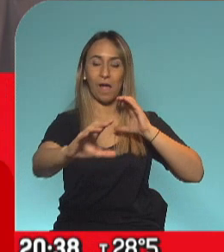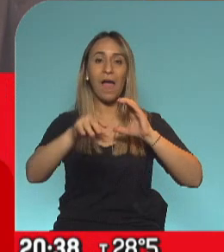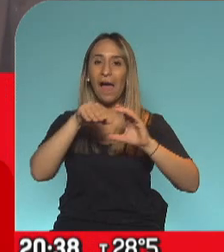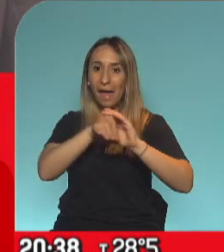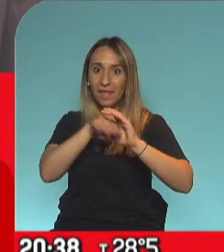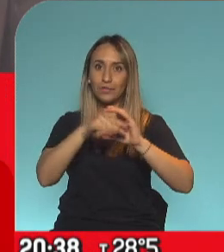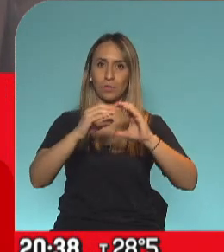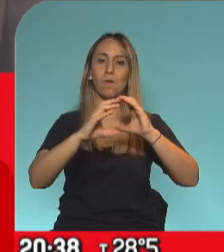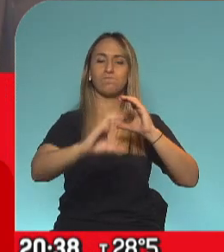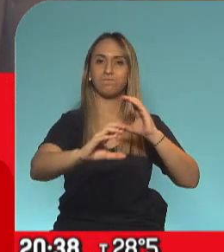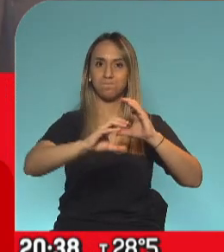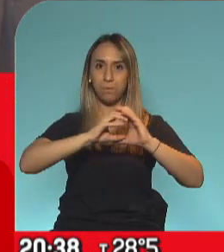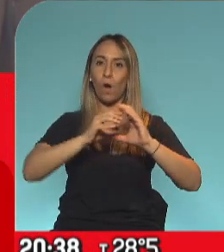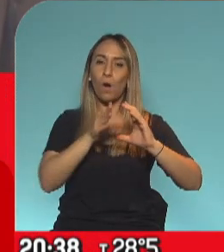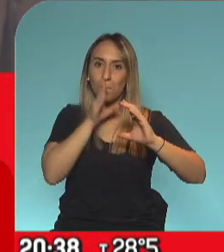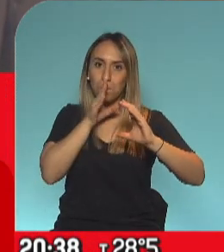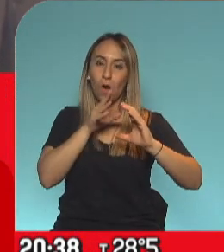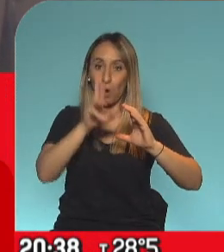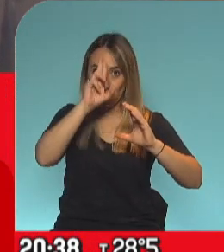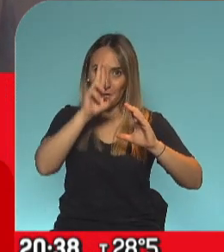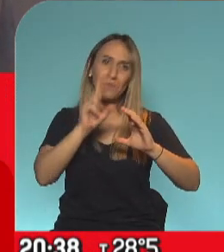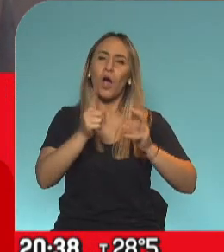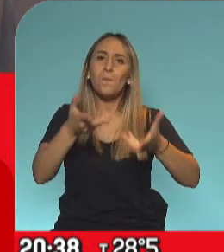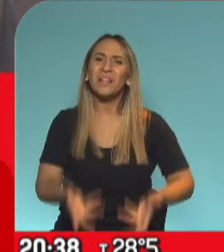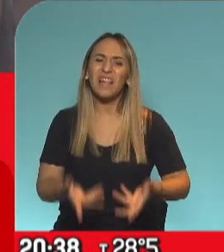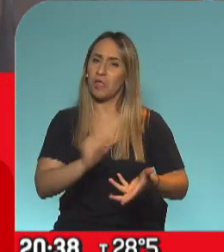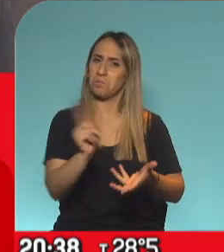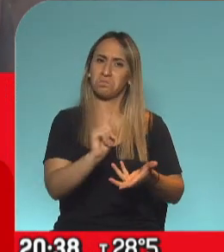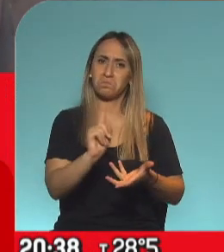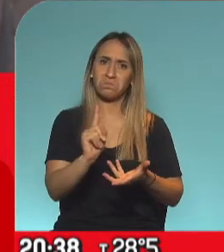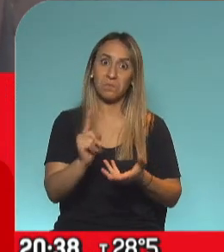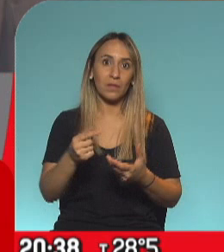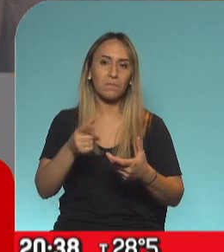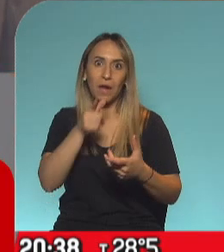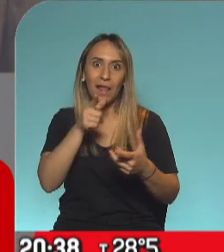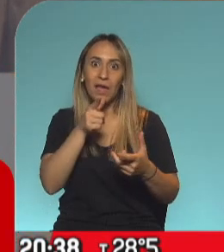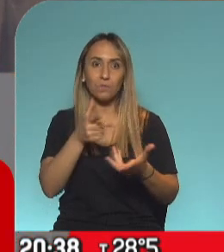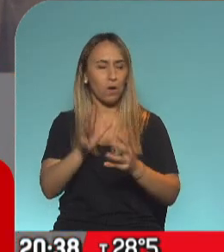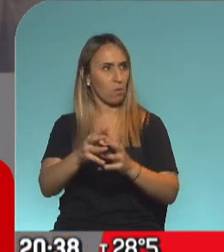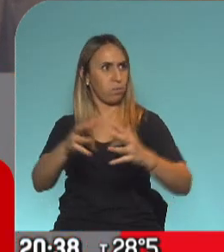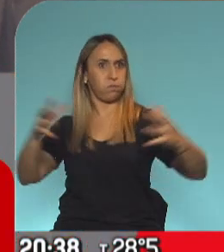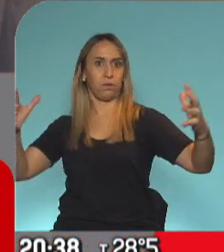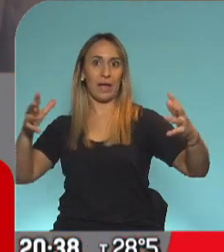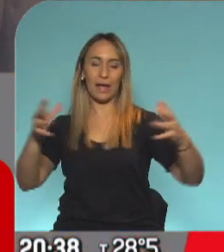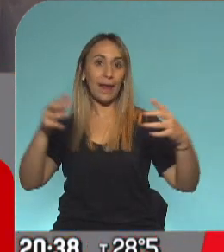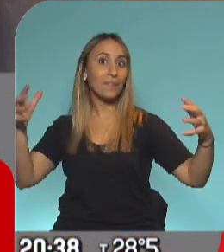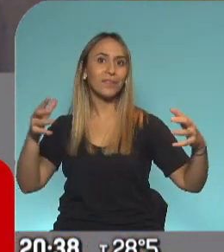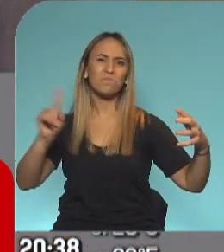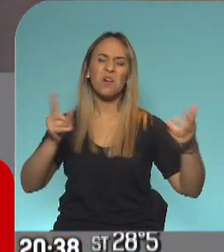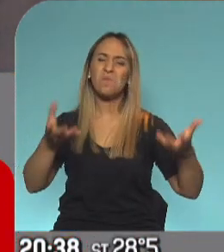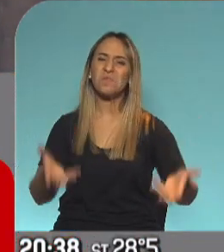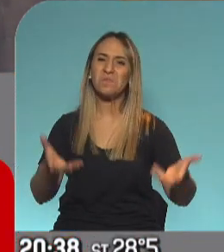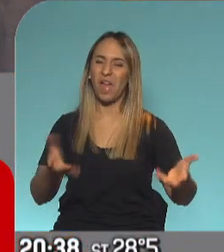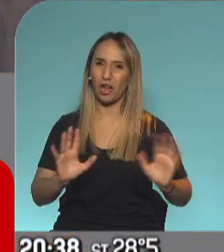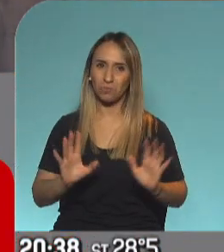carga pesada, es más volumen, espacio. El volumen que lleva el empaque y la refrigeración que